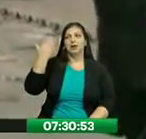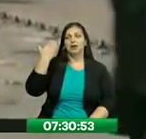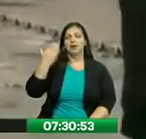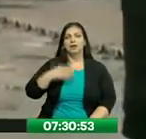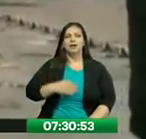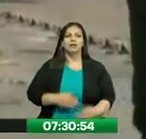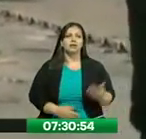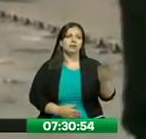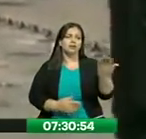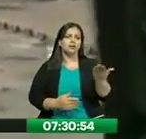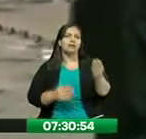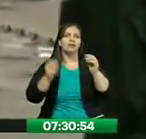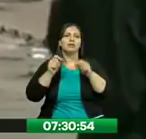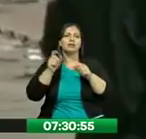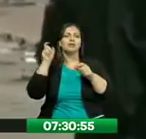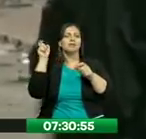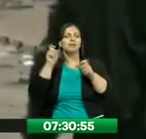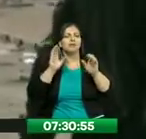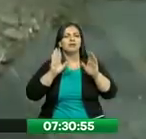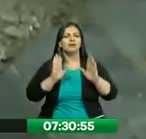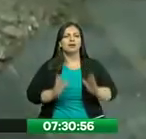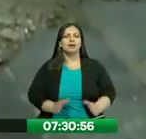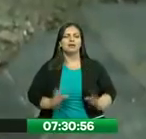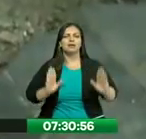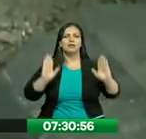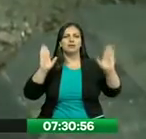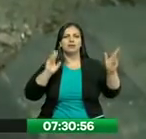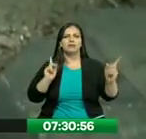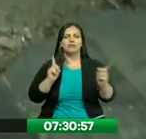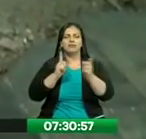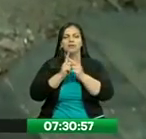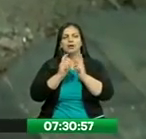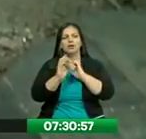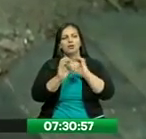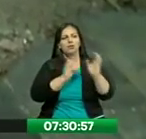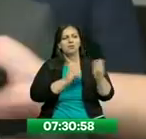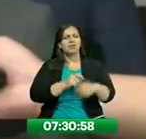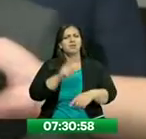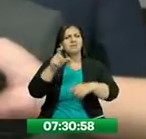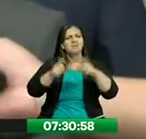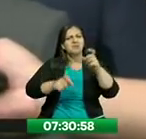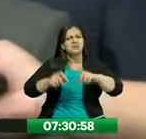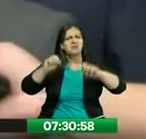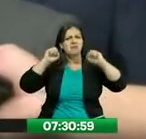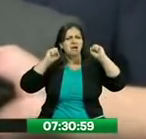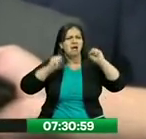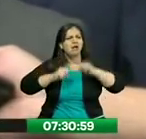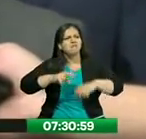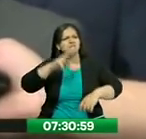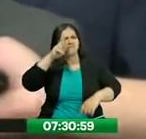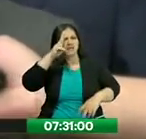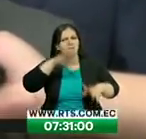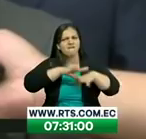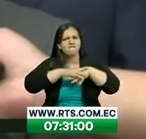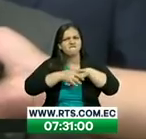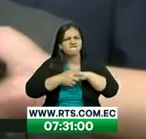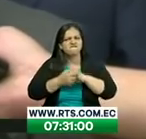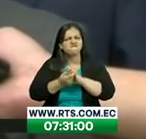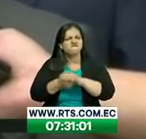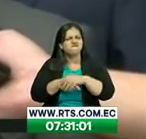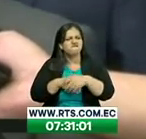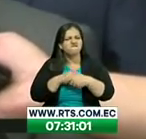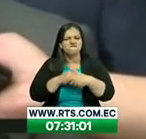de determinar a los responsables de los daños ocasionados a los bienes patrimoniales. Necesitamos que se pida perdón a la